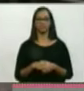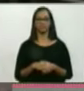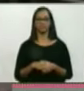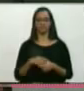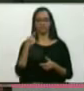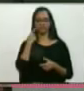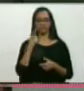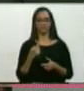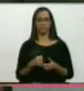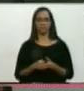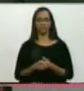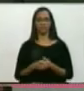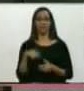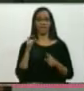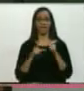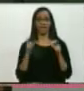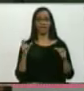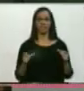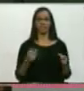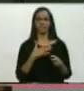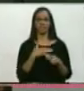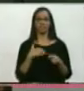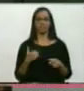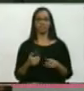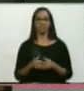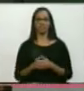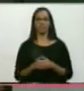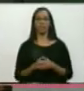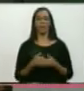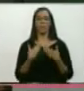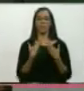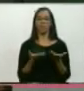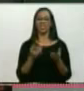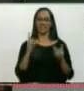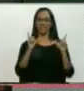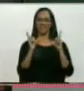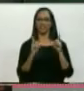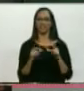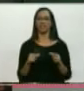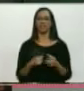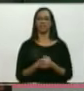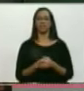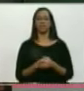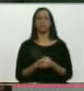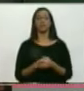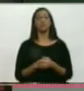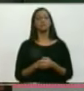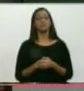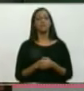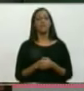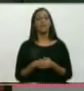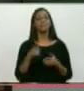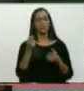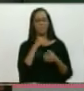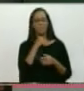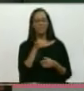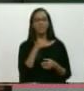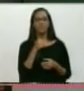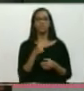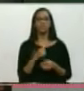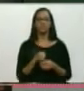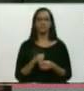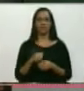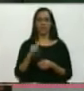Mira, la gente que quiera ver... ¡Ponele! ¡Ponele TV! Parece Capusotto. Ese es un periodista,